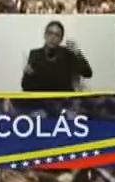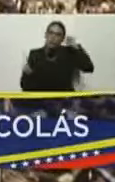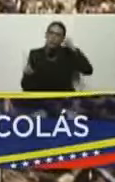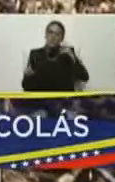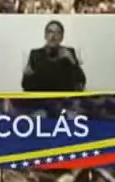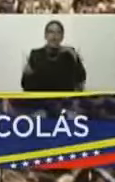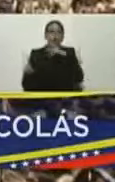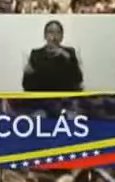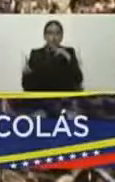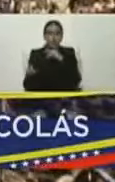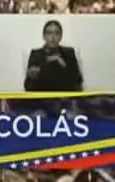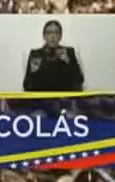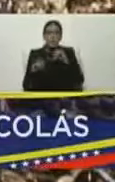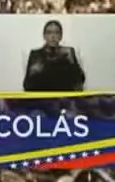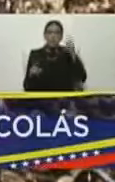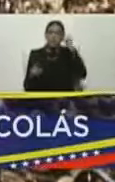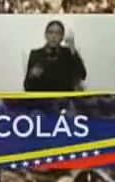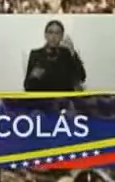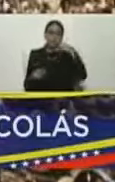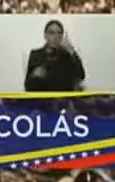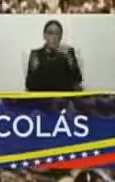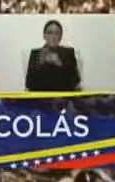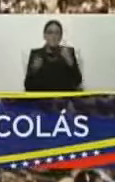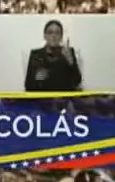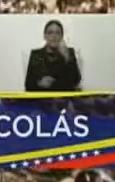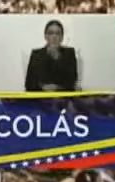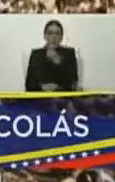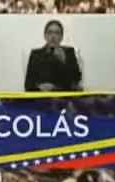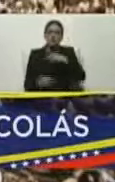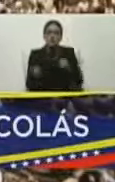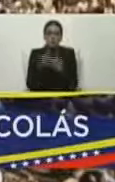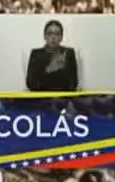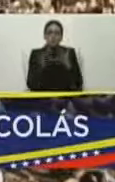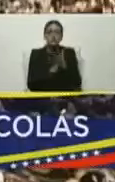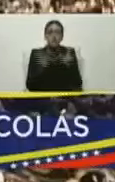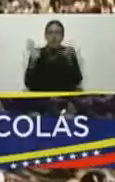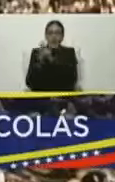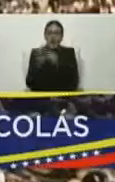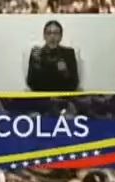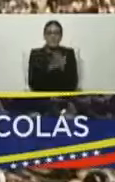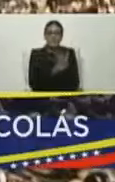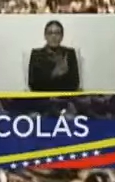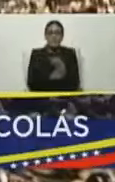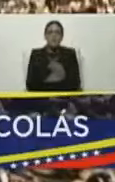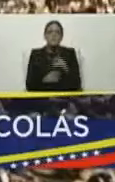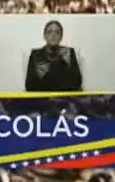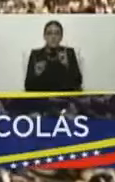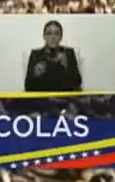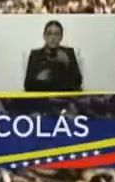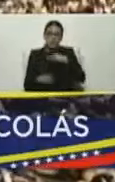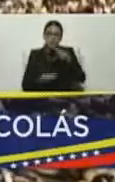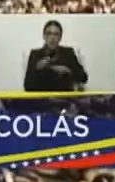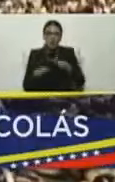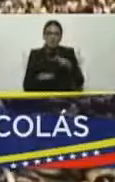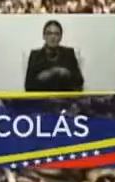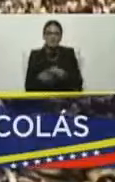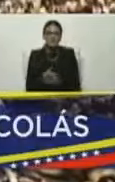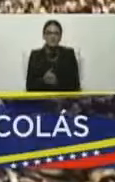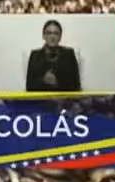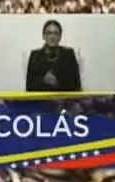año 2021, cuando se aprobó la ley del emprendimiento, fomento del emprendimiento. ¿Octubre? 2021. ¿Están